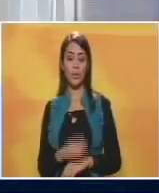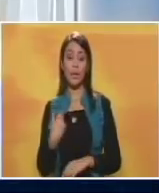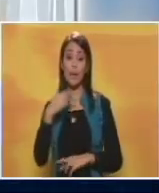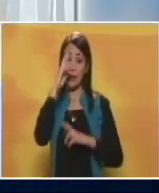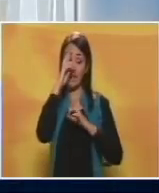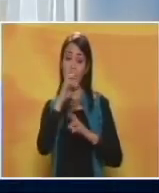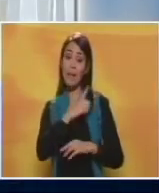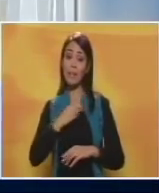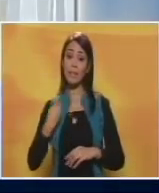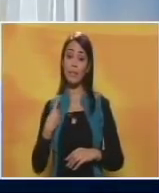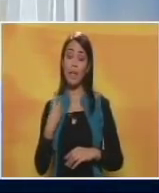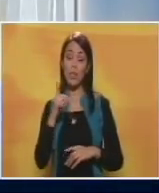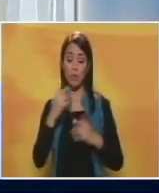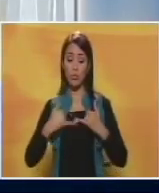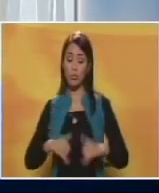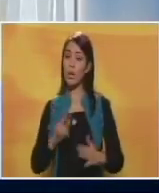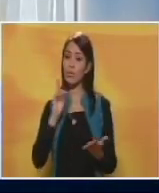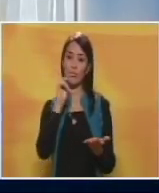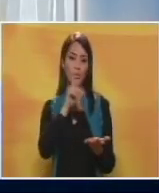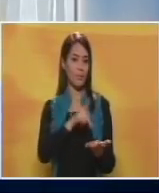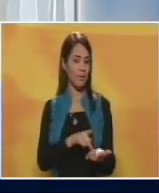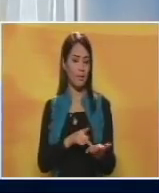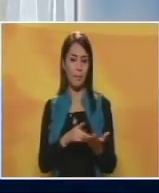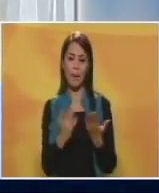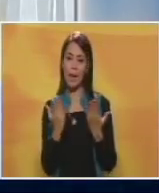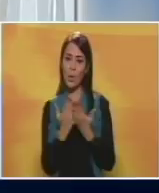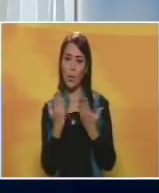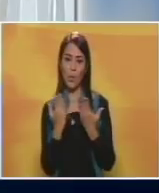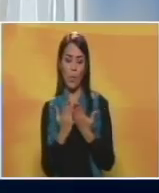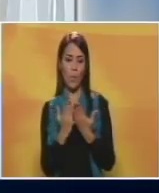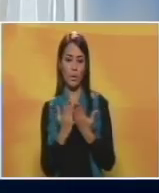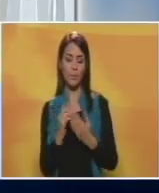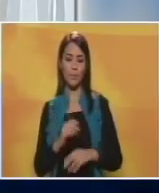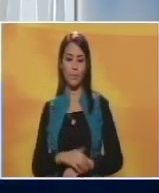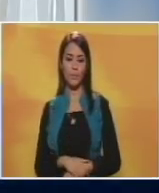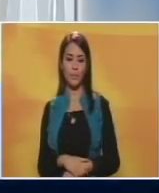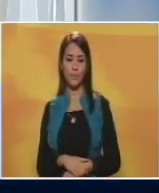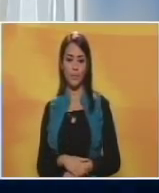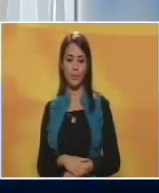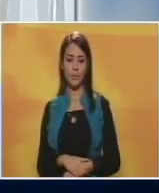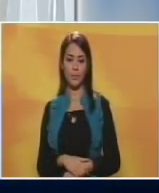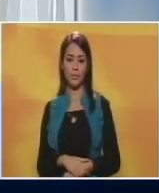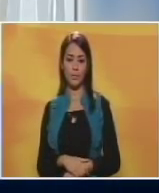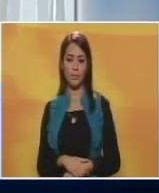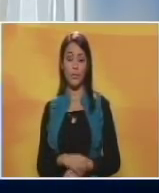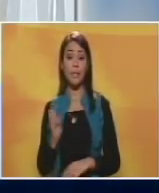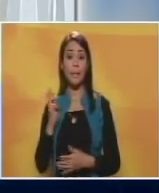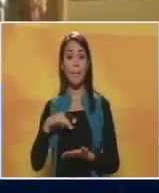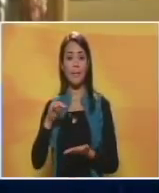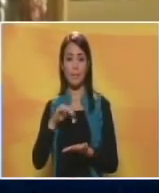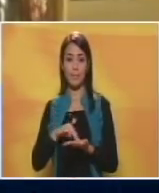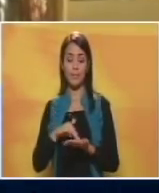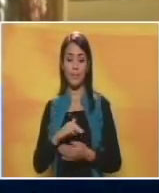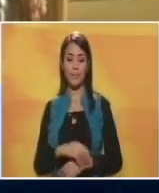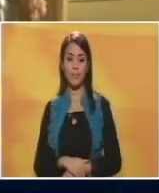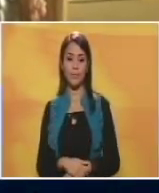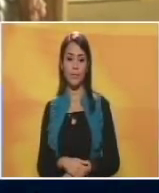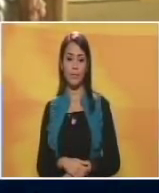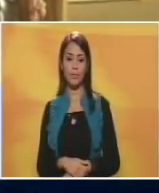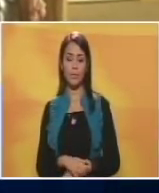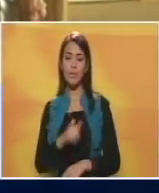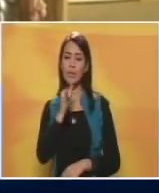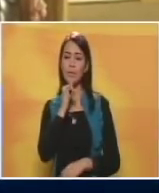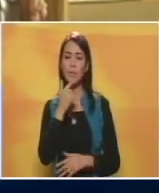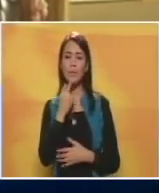deseo de su hija de no asistir más a la escuela secundaria Alonzo and Tracy Morning de Miami. El mensaje